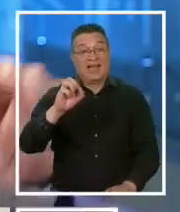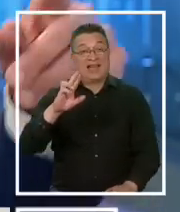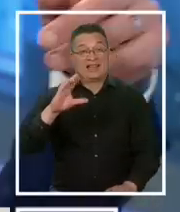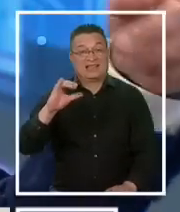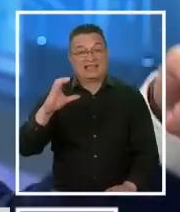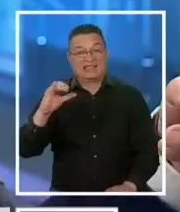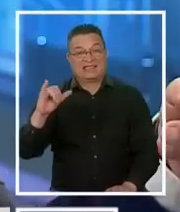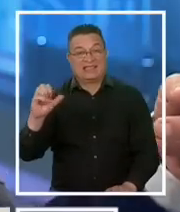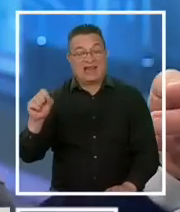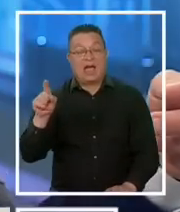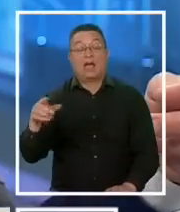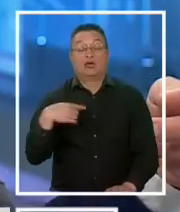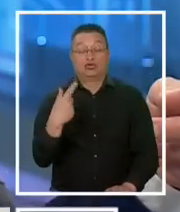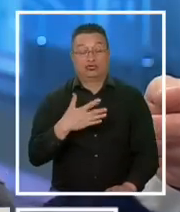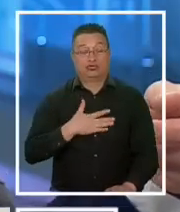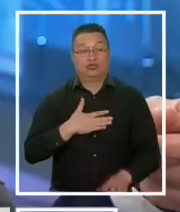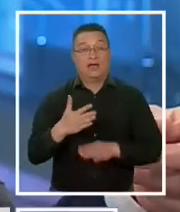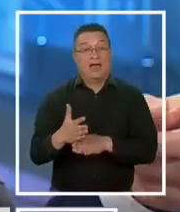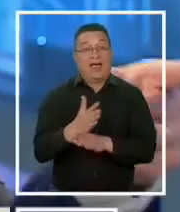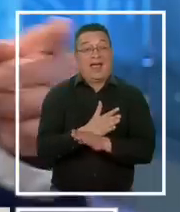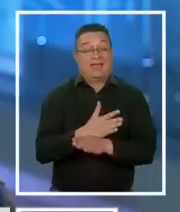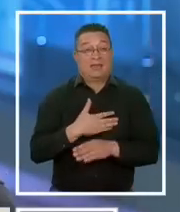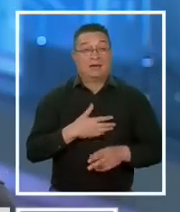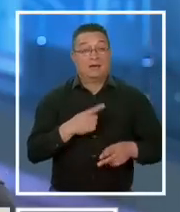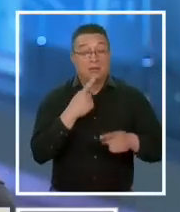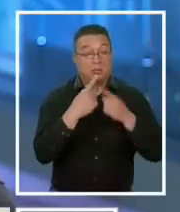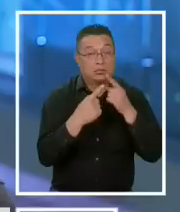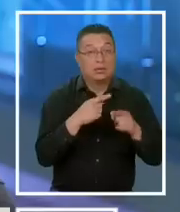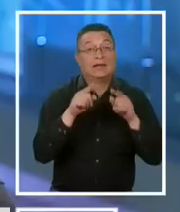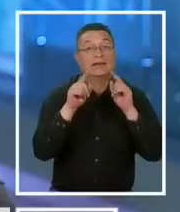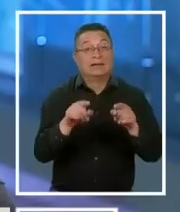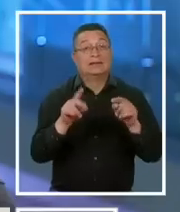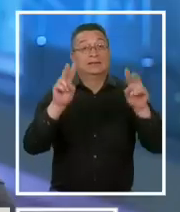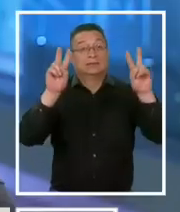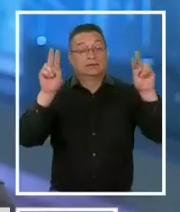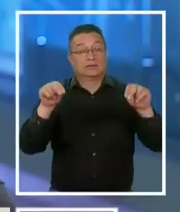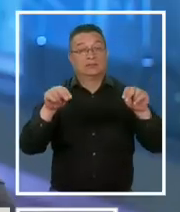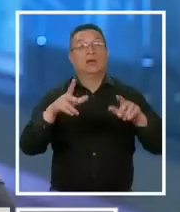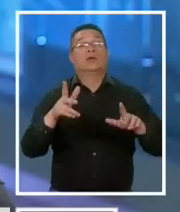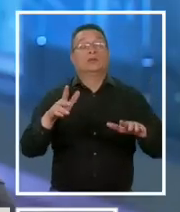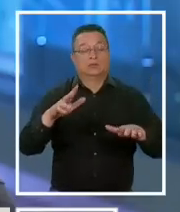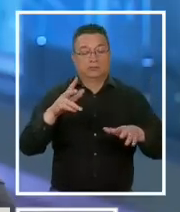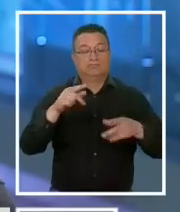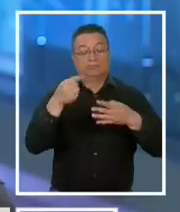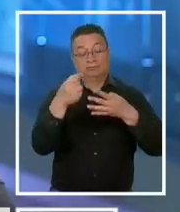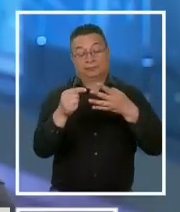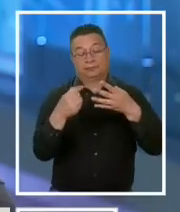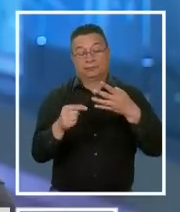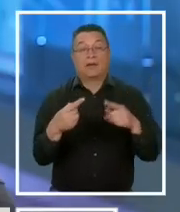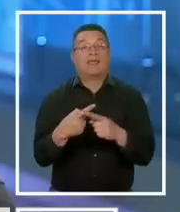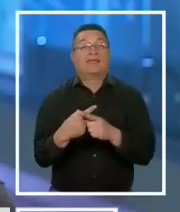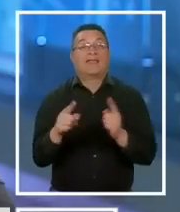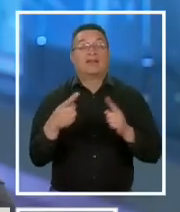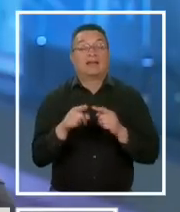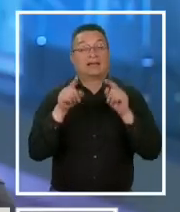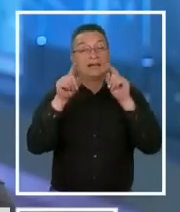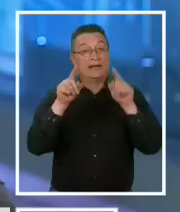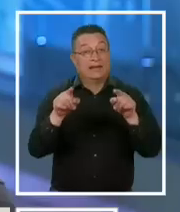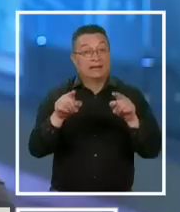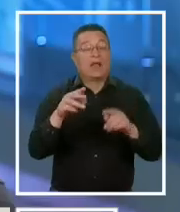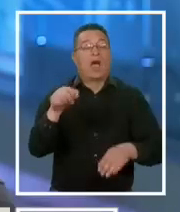ni con lo que hicimos nosotros anteriormente el caso tiene una un resultado distinto por el contrario el caso Está